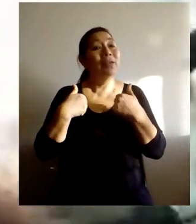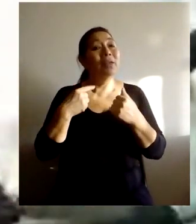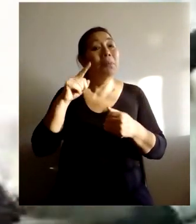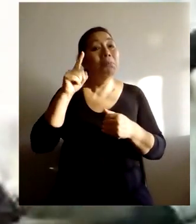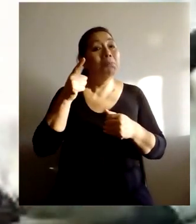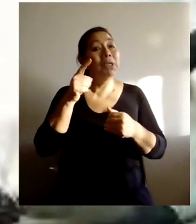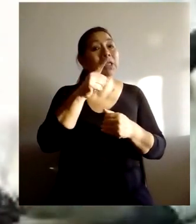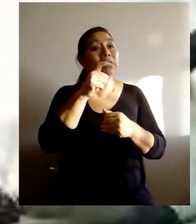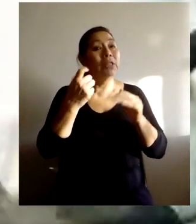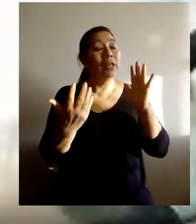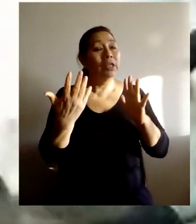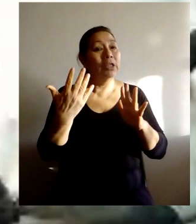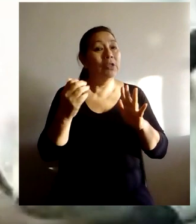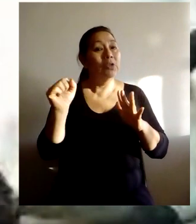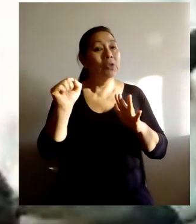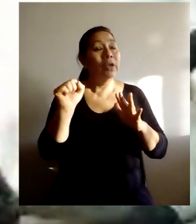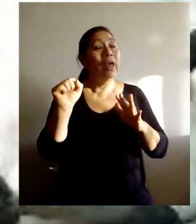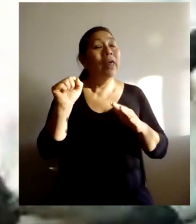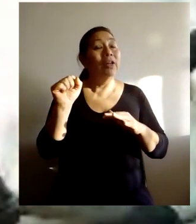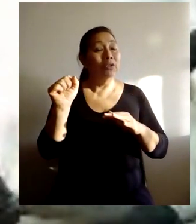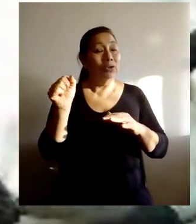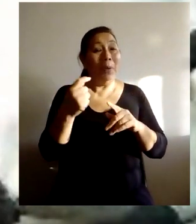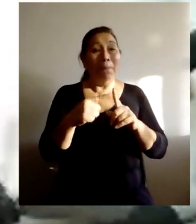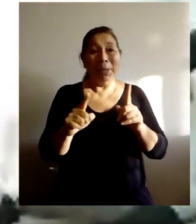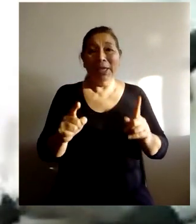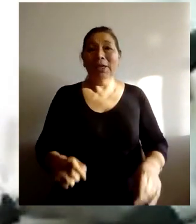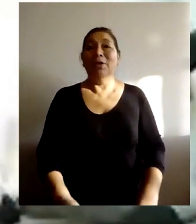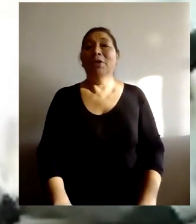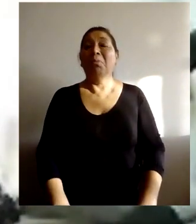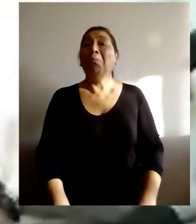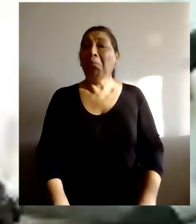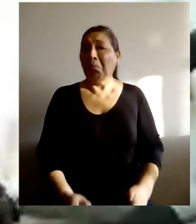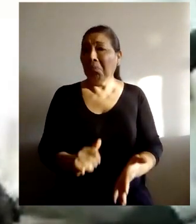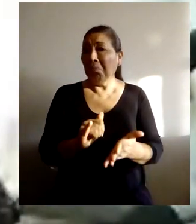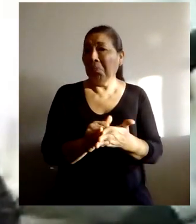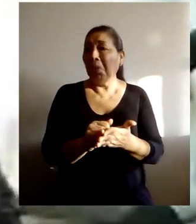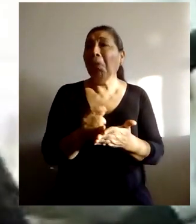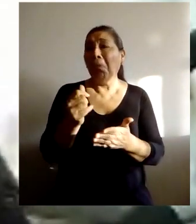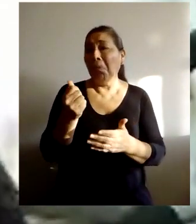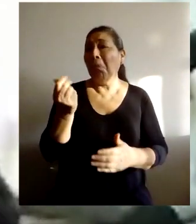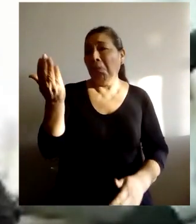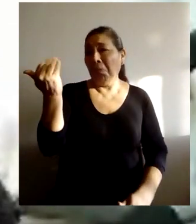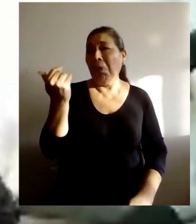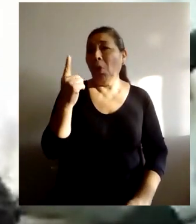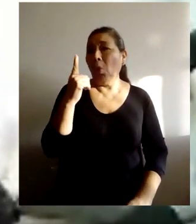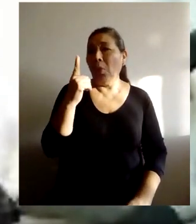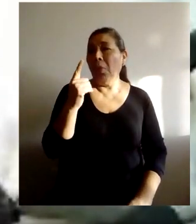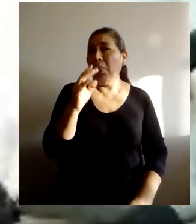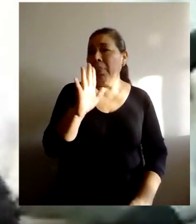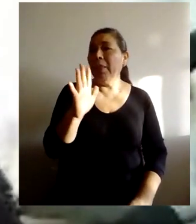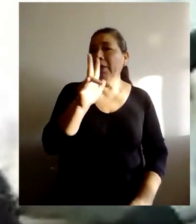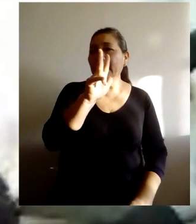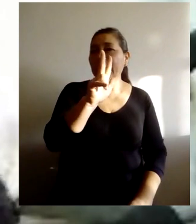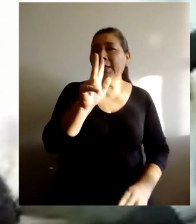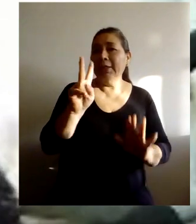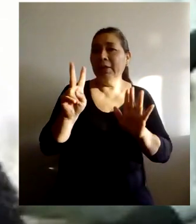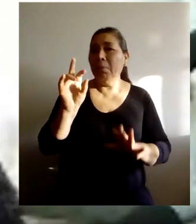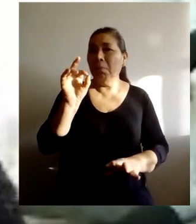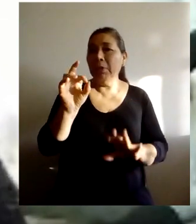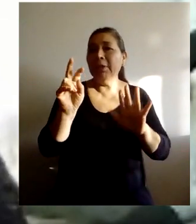debió ser la suma de 1.115.10 soles, es decir, considerando una remuneración diaria